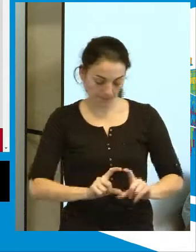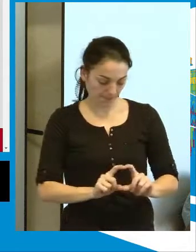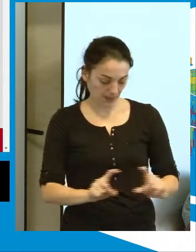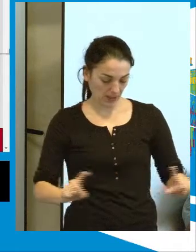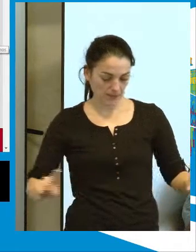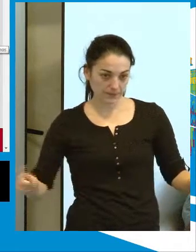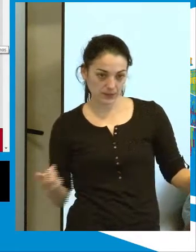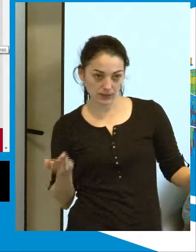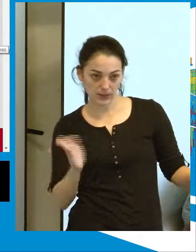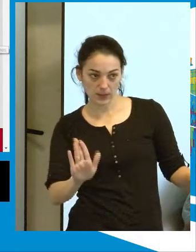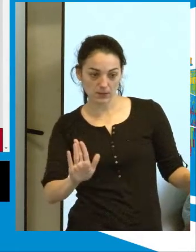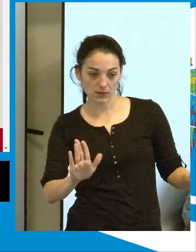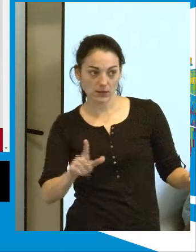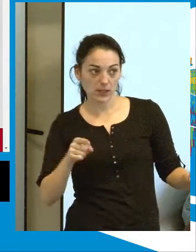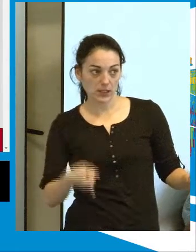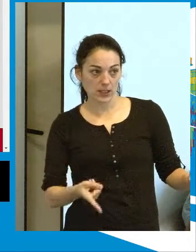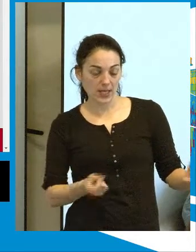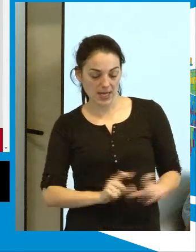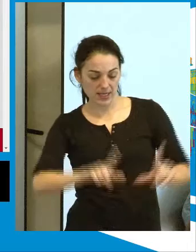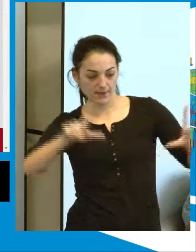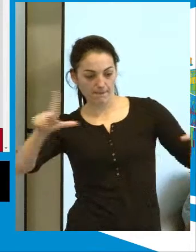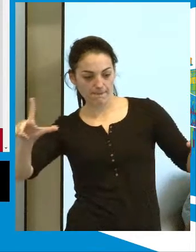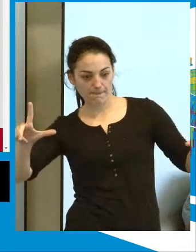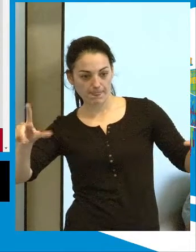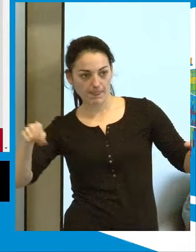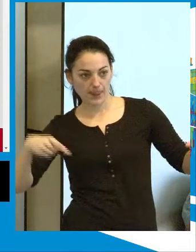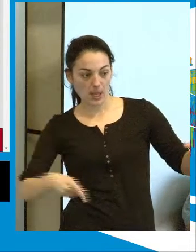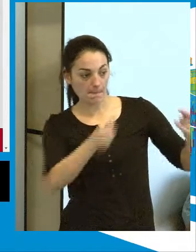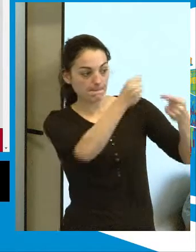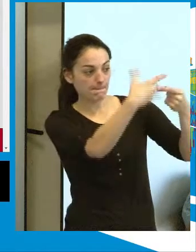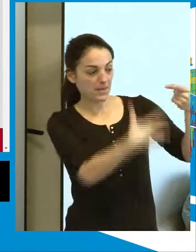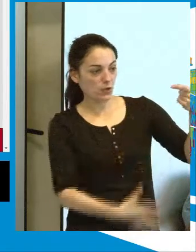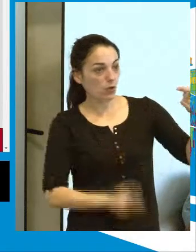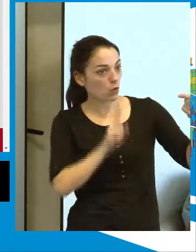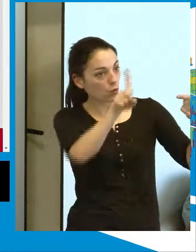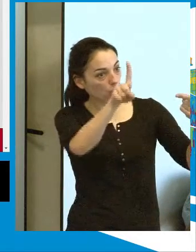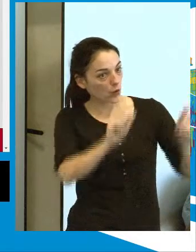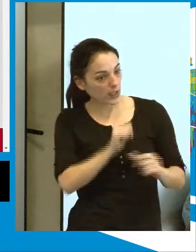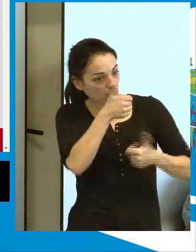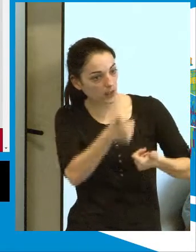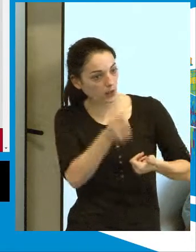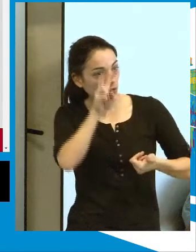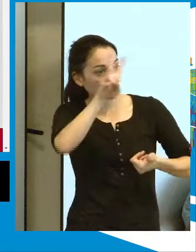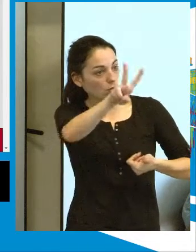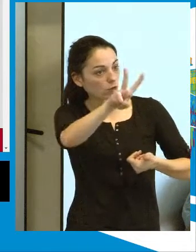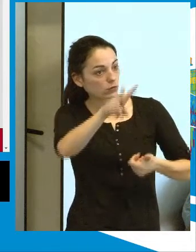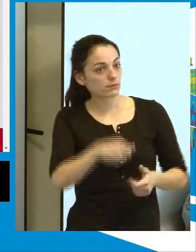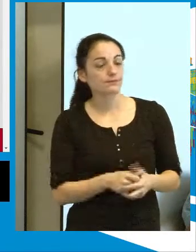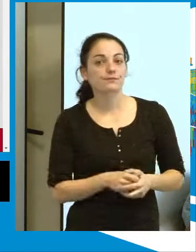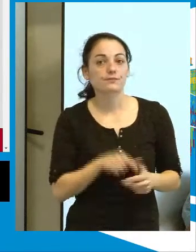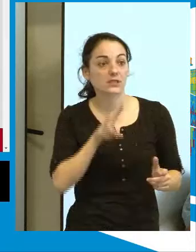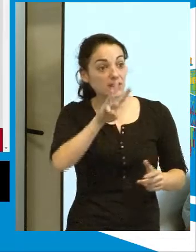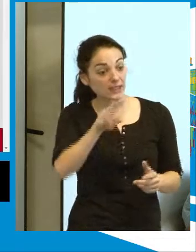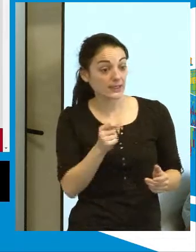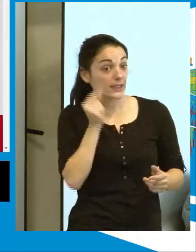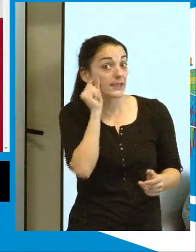inferior, ¿vale? Va a aparecer el interfaz y digamos que si tuviéramos un micrófono, bueno, inicio. está captando el ruido 2, de ambiente, somos? va